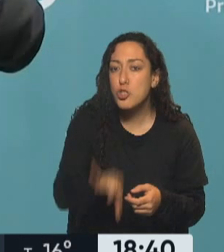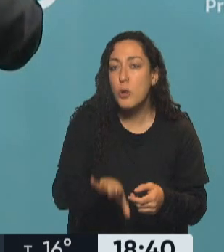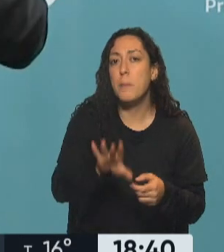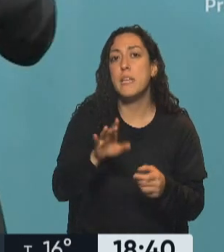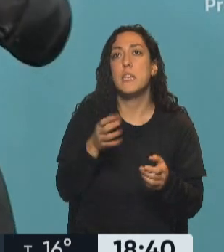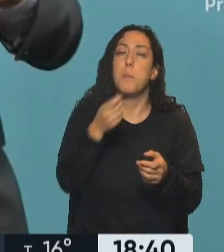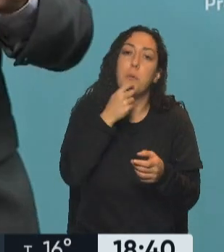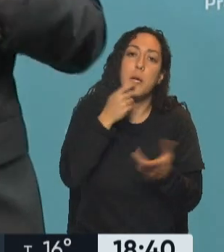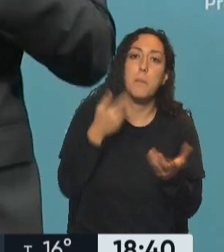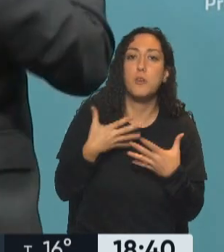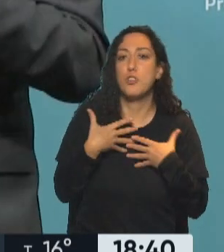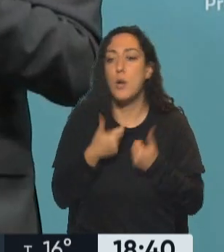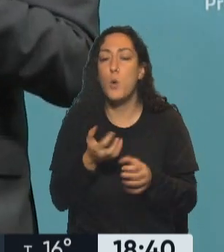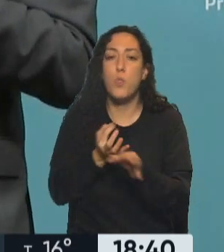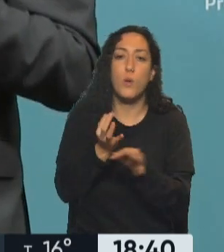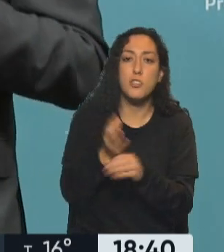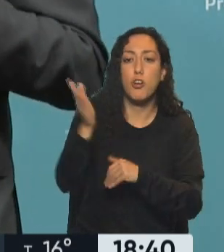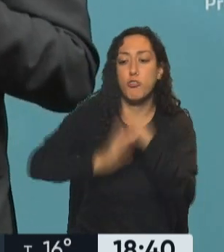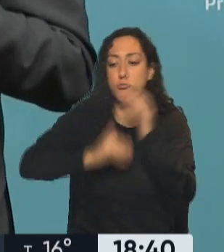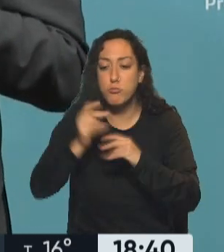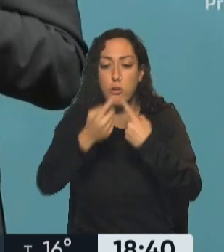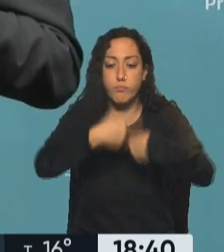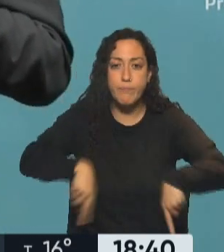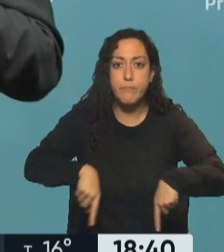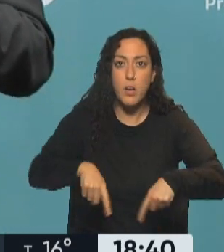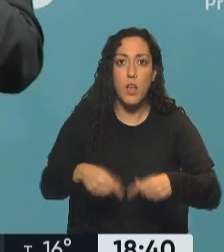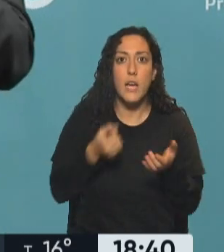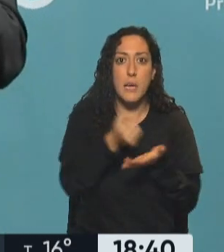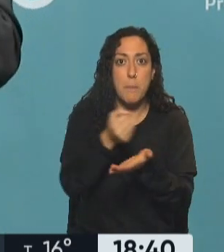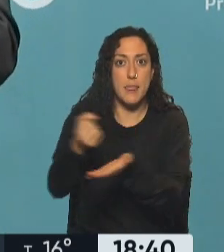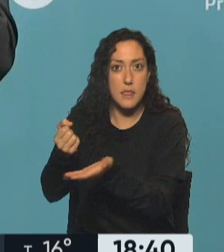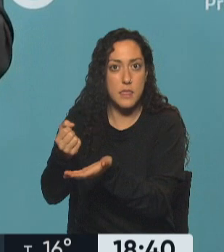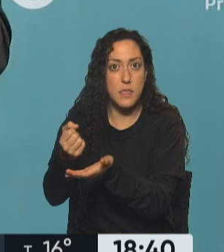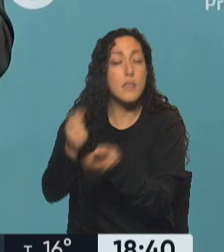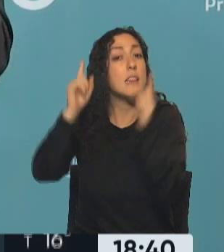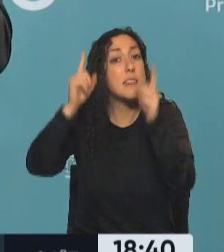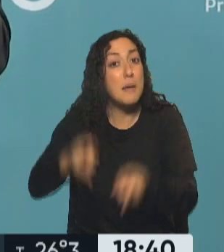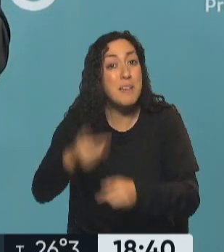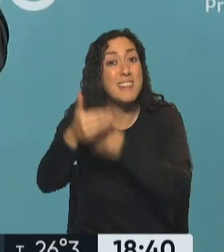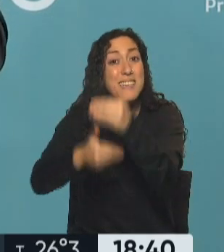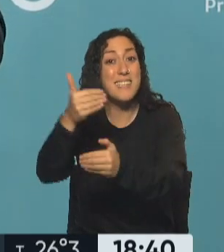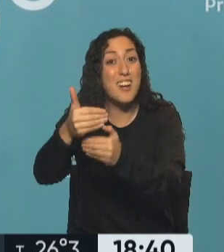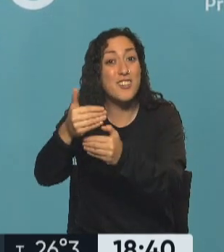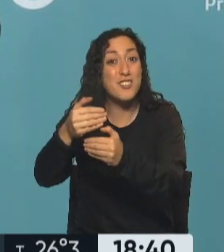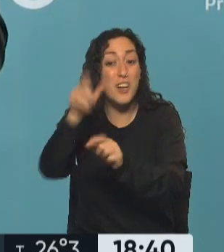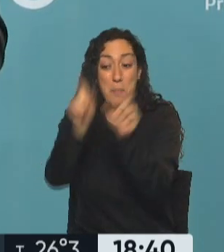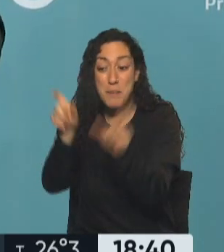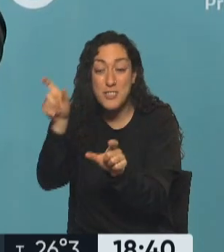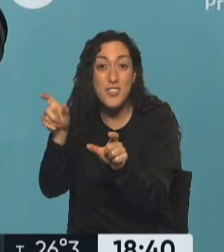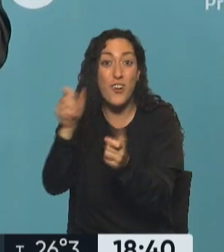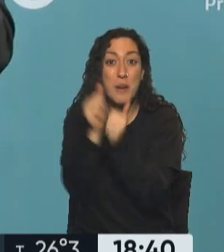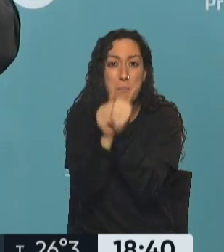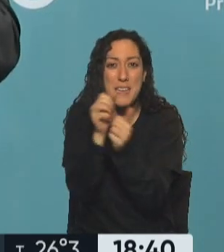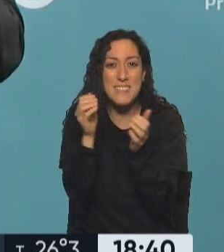en educación, en salud, en obra pública, sino también que es un ancla para el desarrollo del mercado de capitales local, para que las empresas